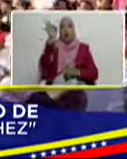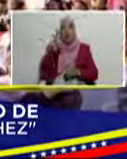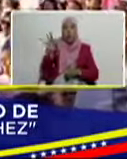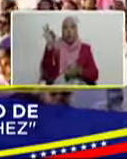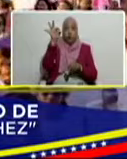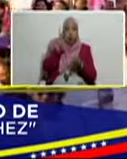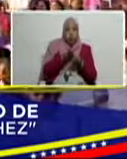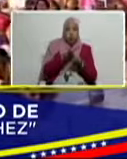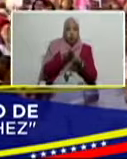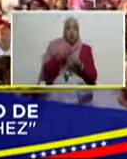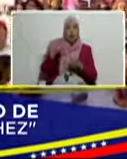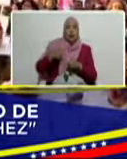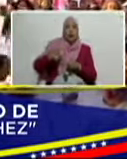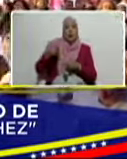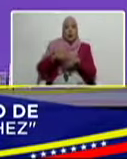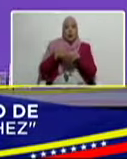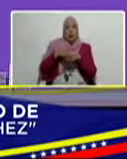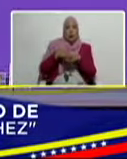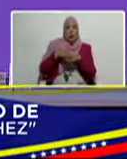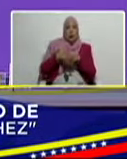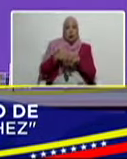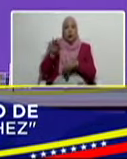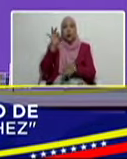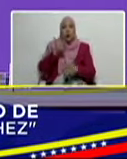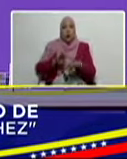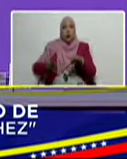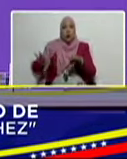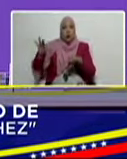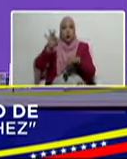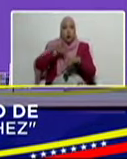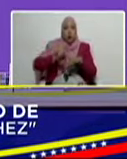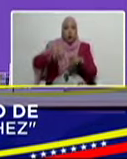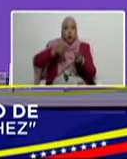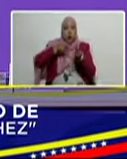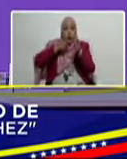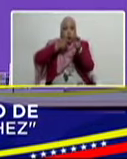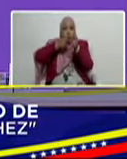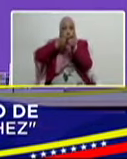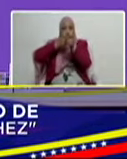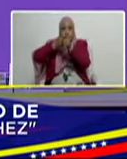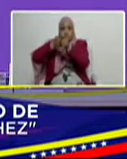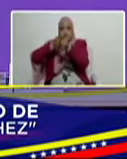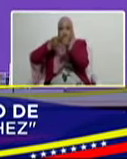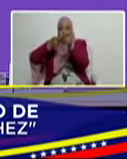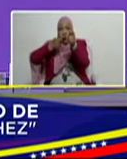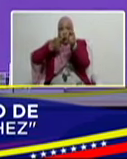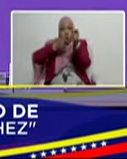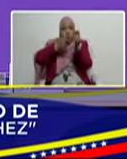llegué. Zancudo y zancudo, Silita. ¿Ah?